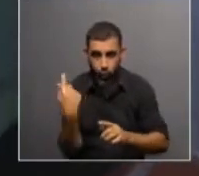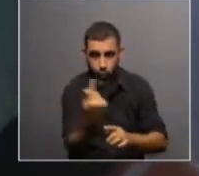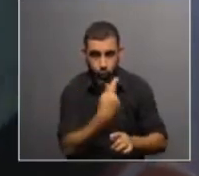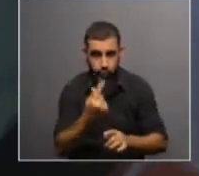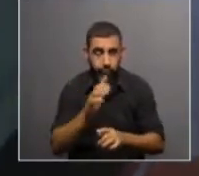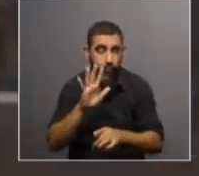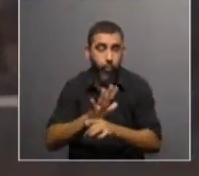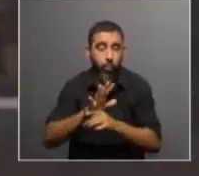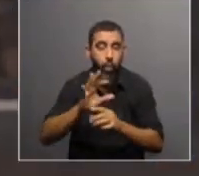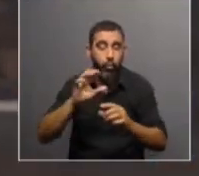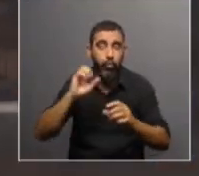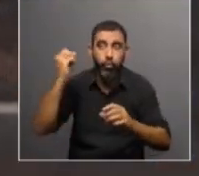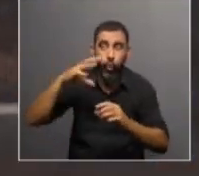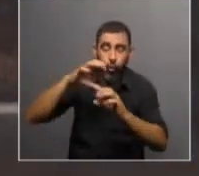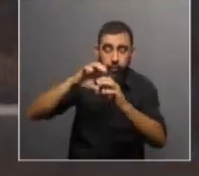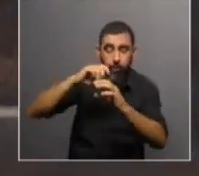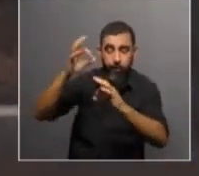como si fuera un planeta alrededor del Sol.